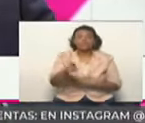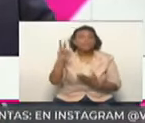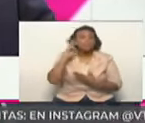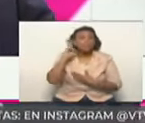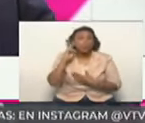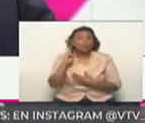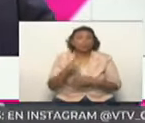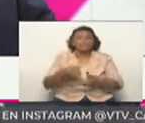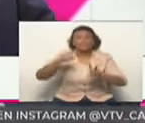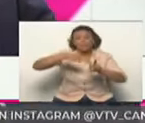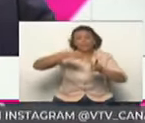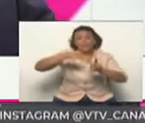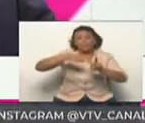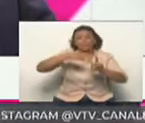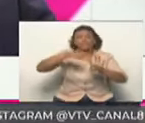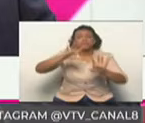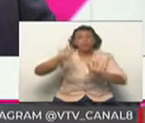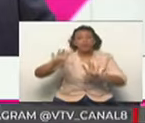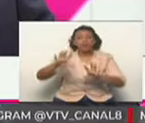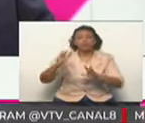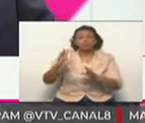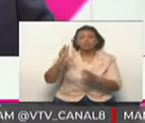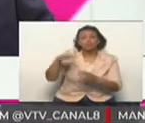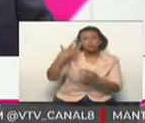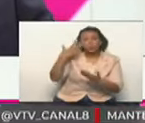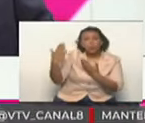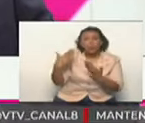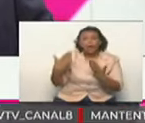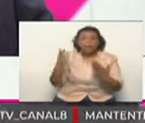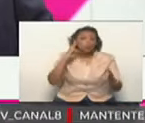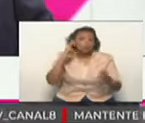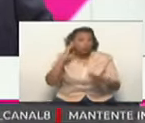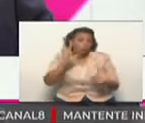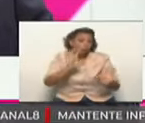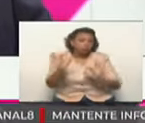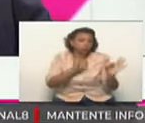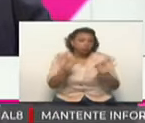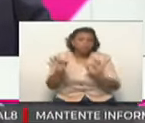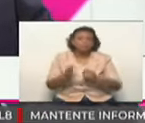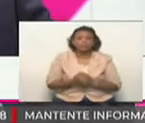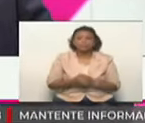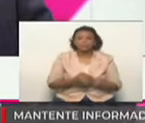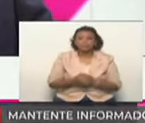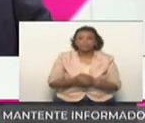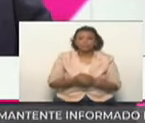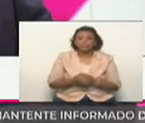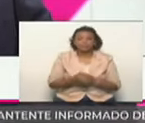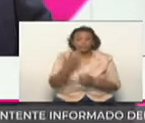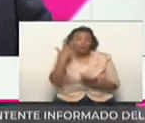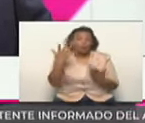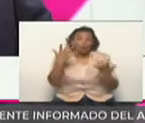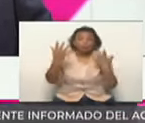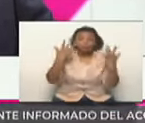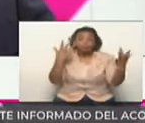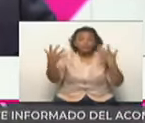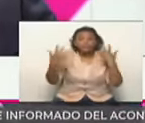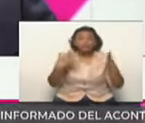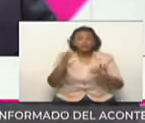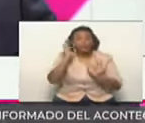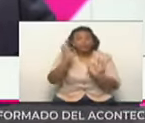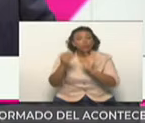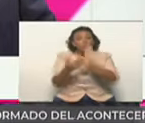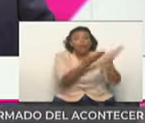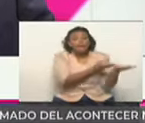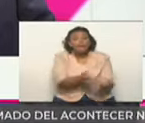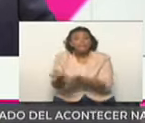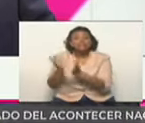BTV 99.5 FM. Por cierto, Ángelo Prieto, nuestro director que está por ahí, que se llama Gente Despierta. Y solemos invitar a Miguel